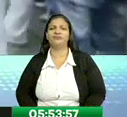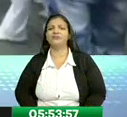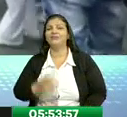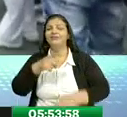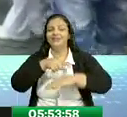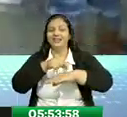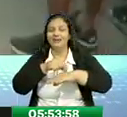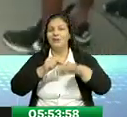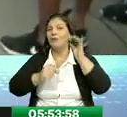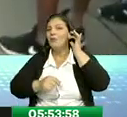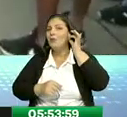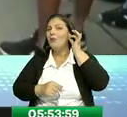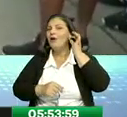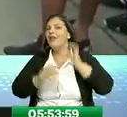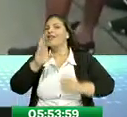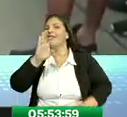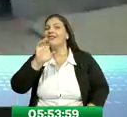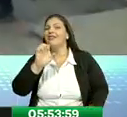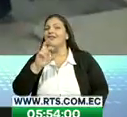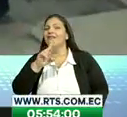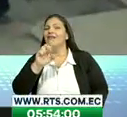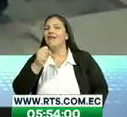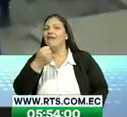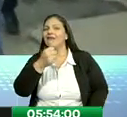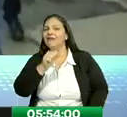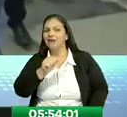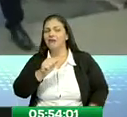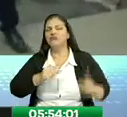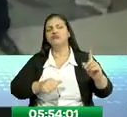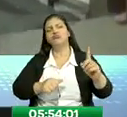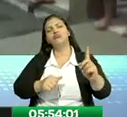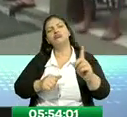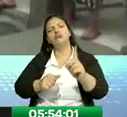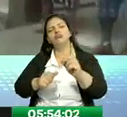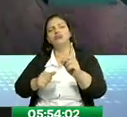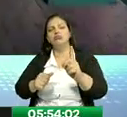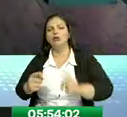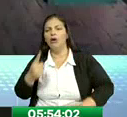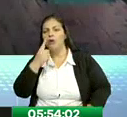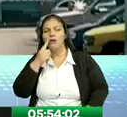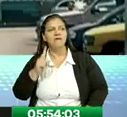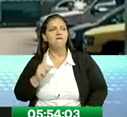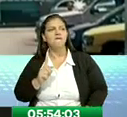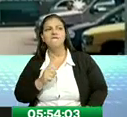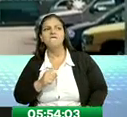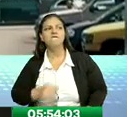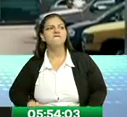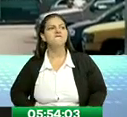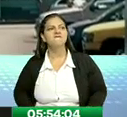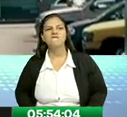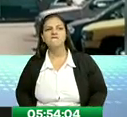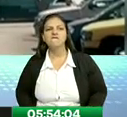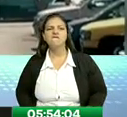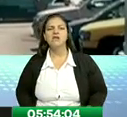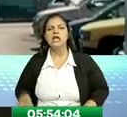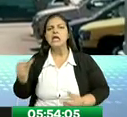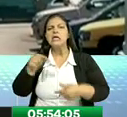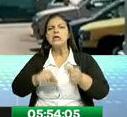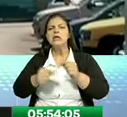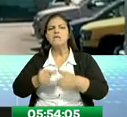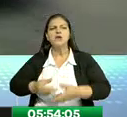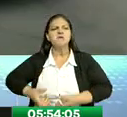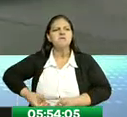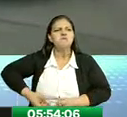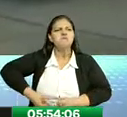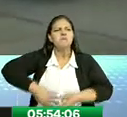¿no? Hasta el momento, o a priori, es lo que tenemos en información, en lo que se tiene en información y estarán investigando más el tema, ha lanzado